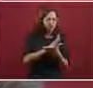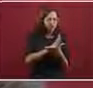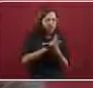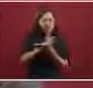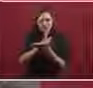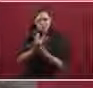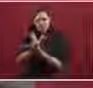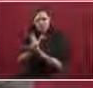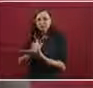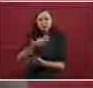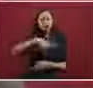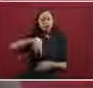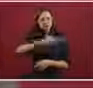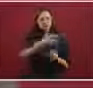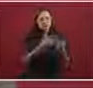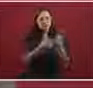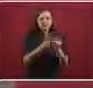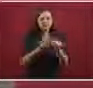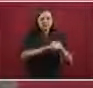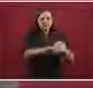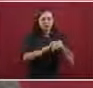grupos de intereses creados,